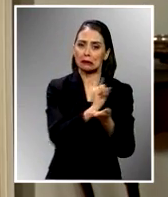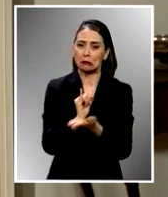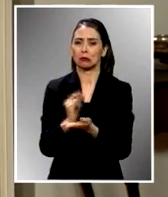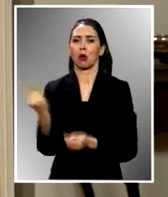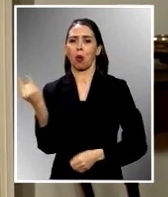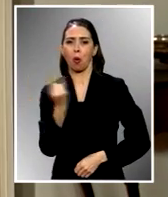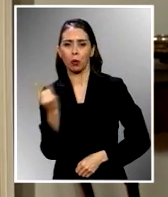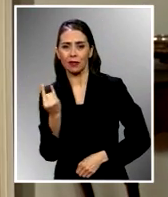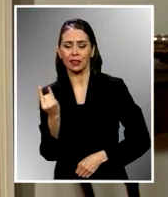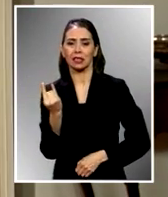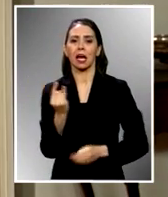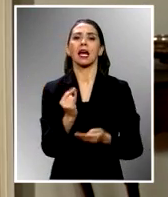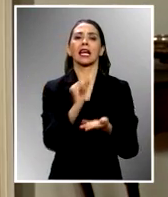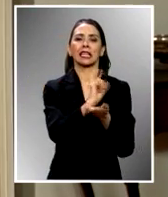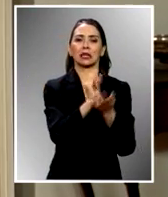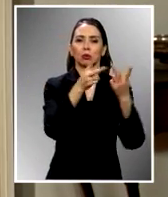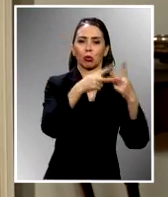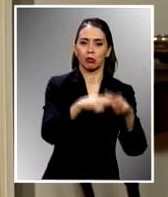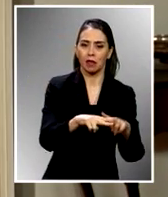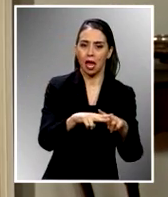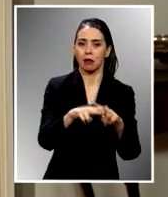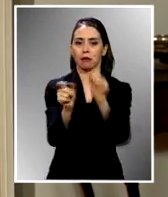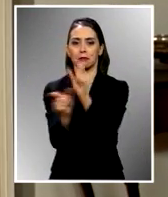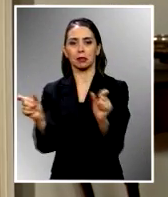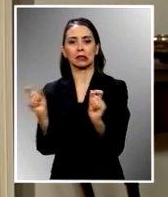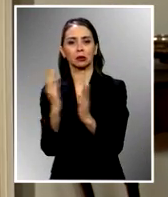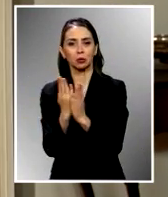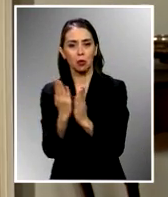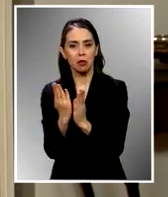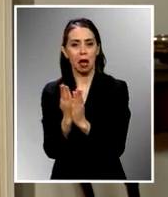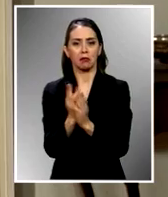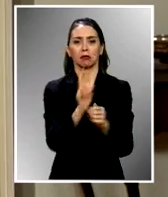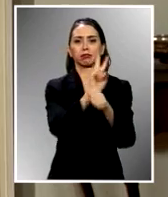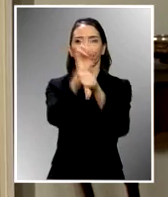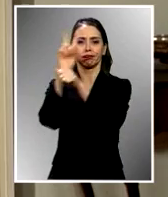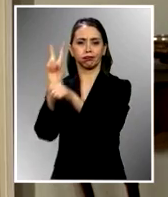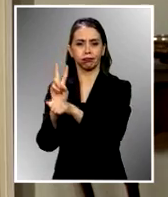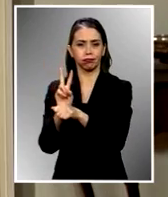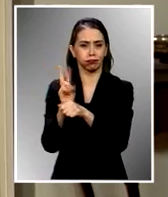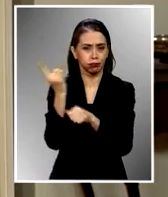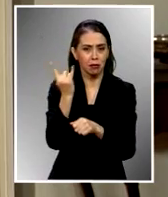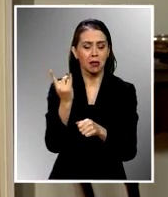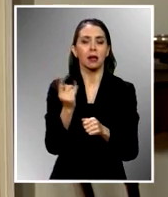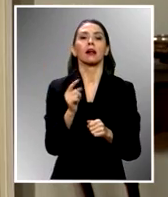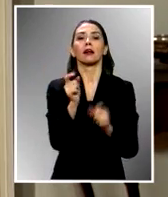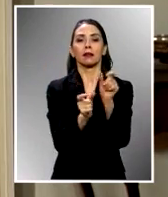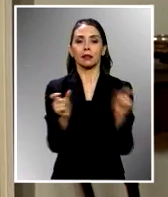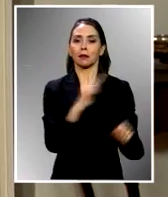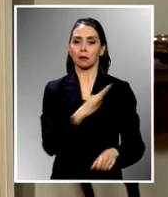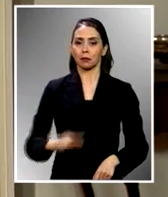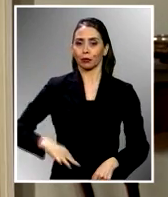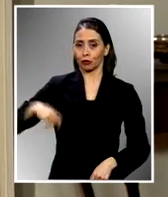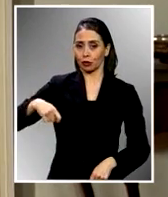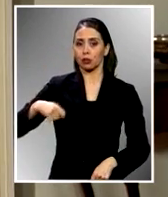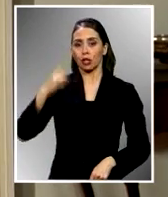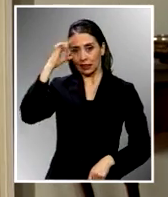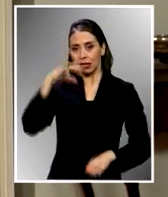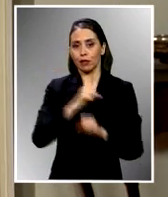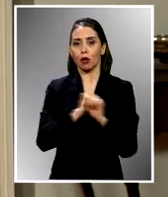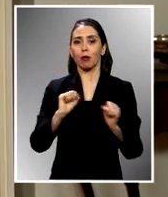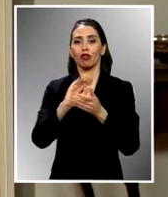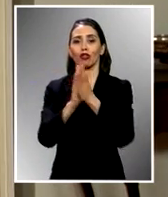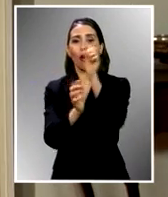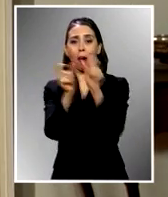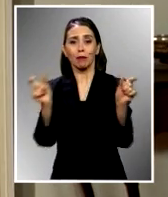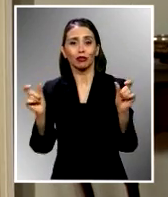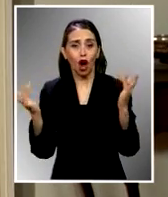universidades instituciones técnicas estudiantes académicos parlamentarios sabemos que no es posible dejar a todo